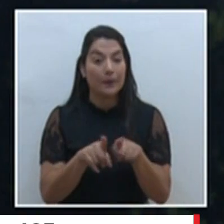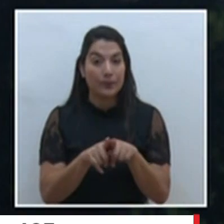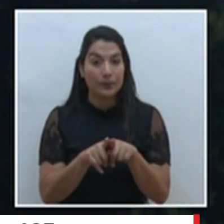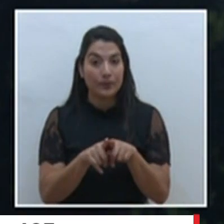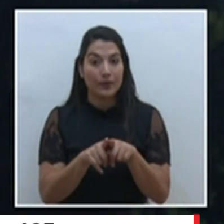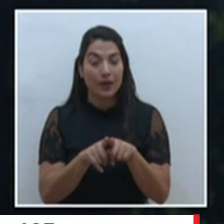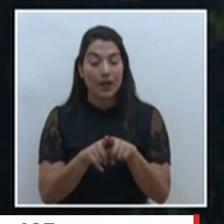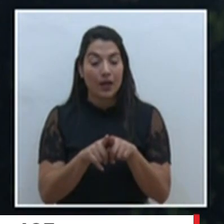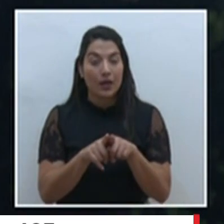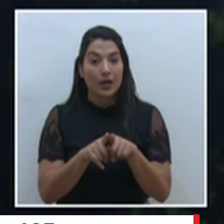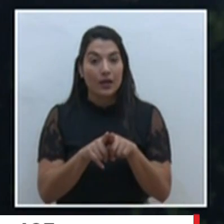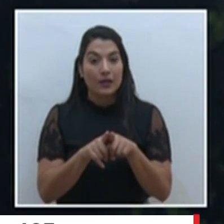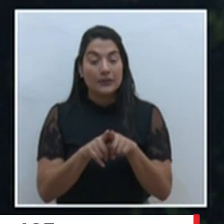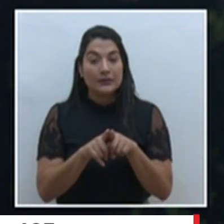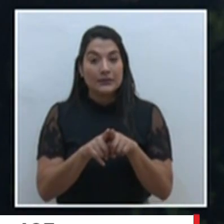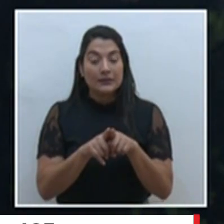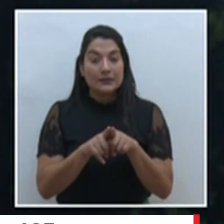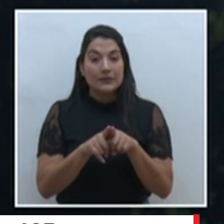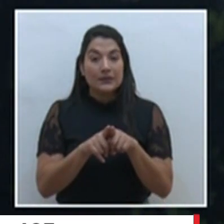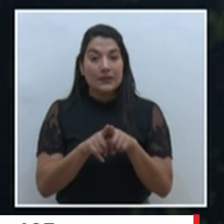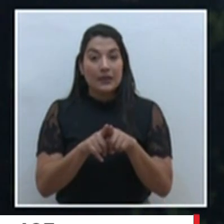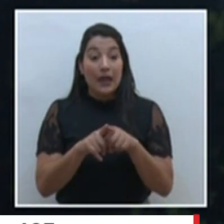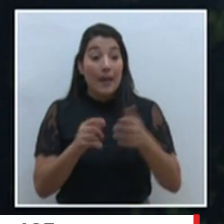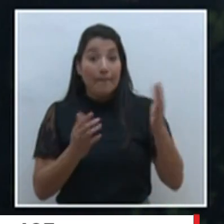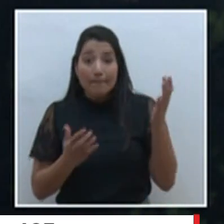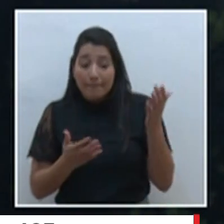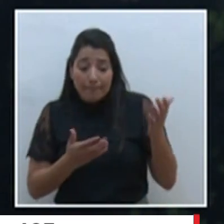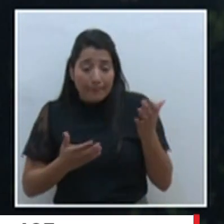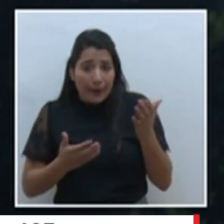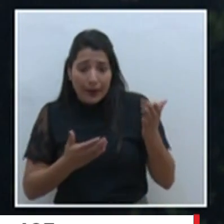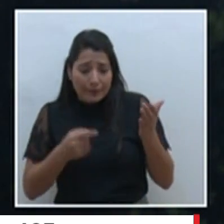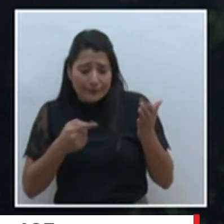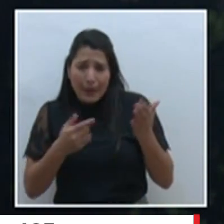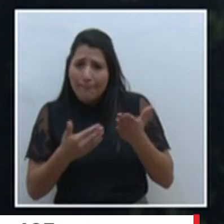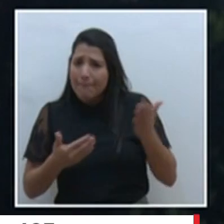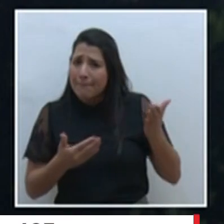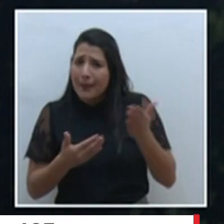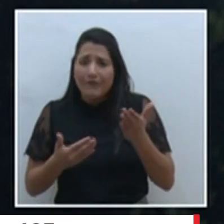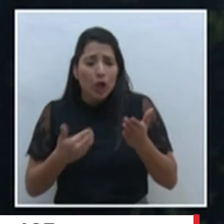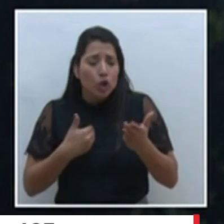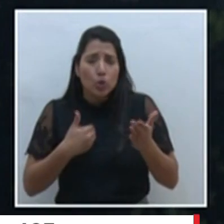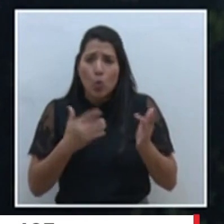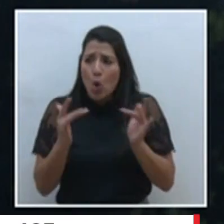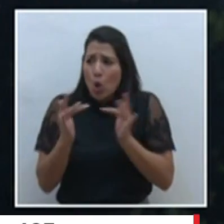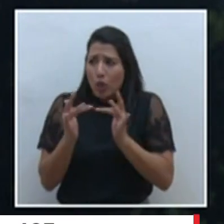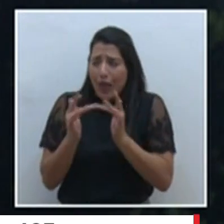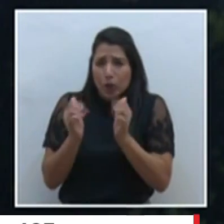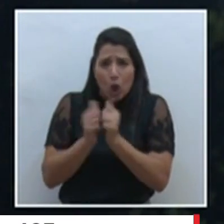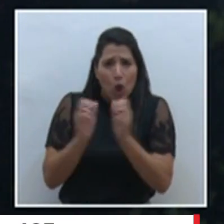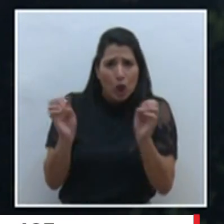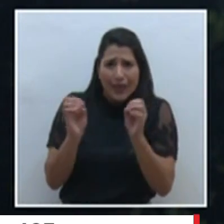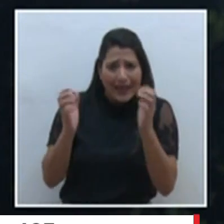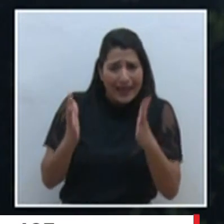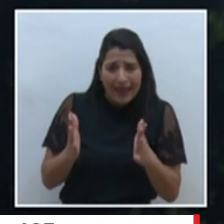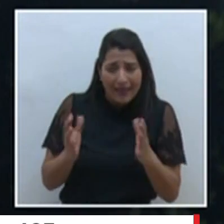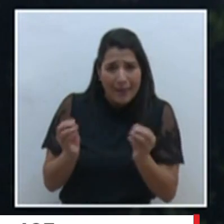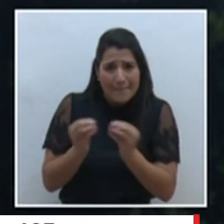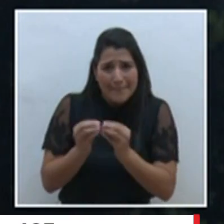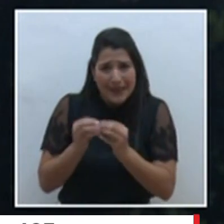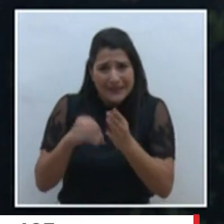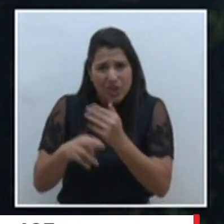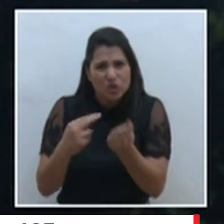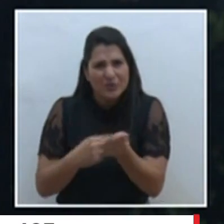lo que decimos es que no hay el bebé no tuvo contacto con nadie más del hospital, entonces ¿qué es lo que todavía está